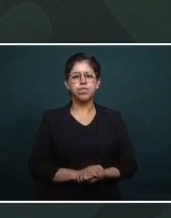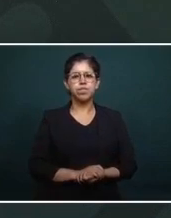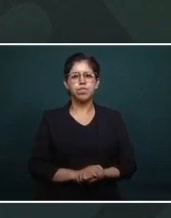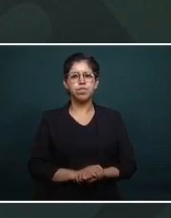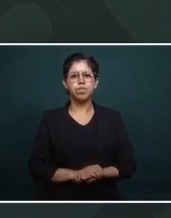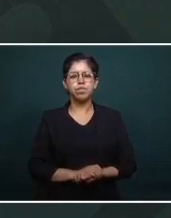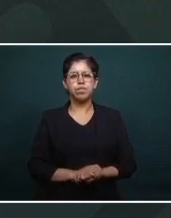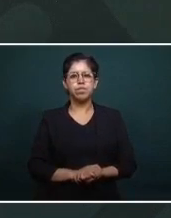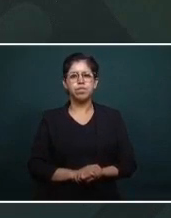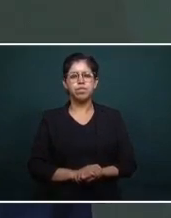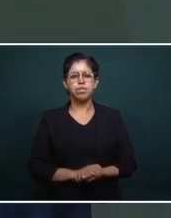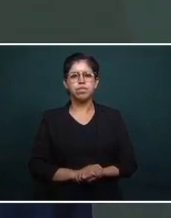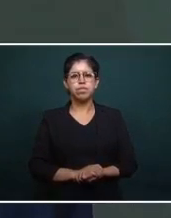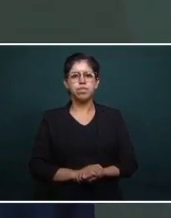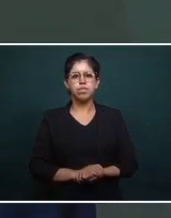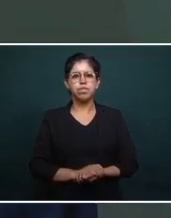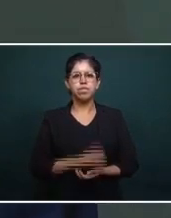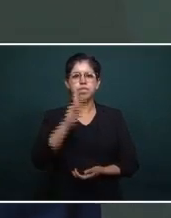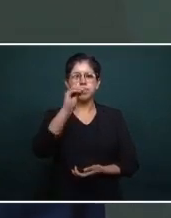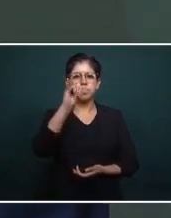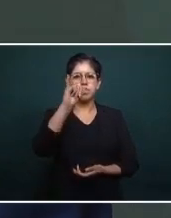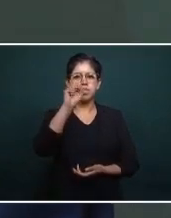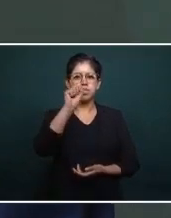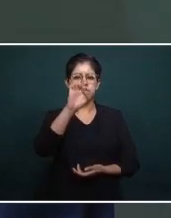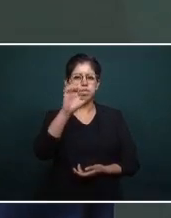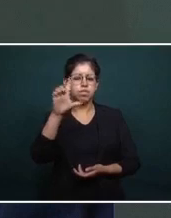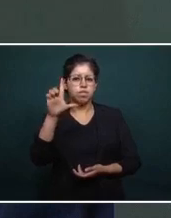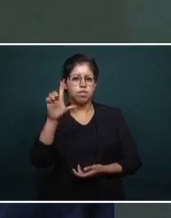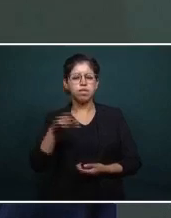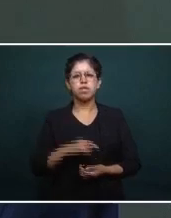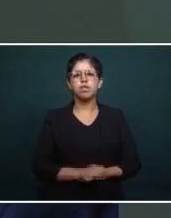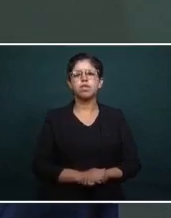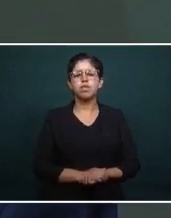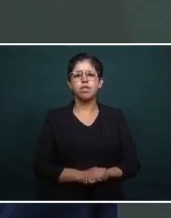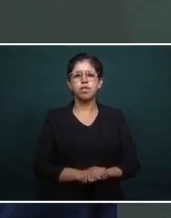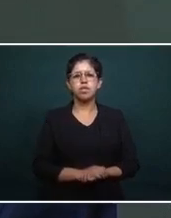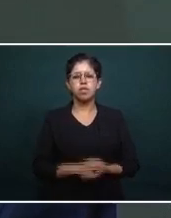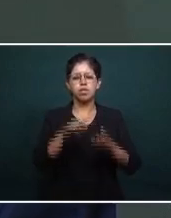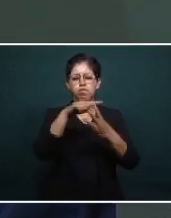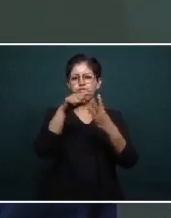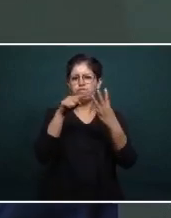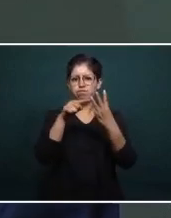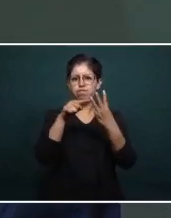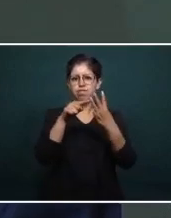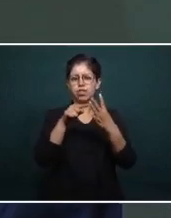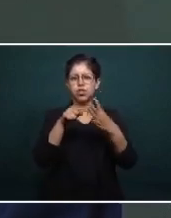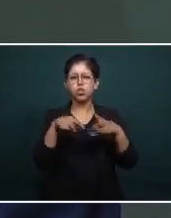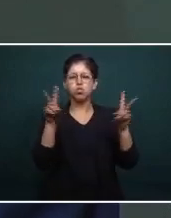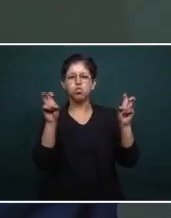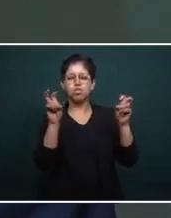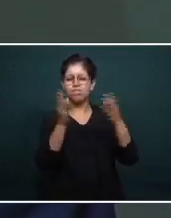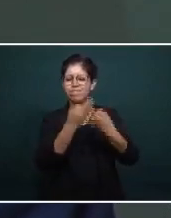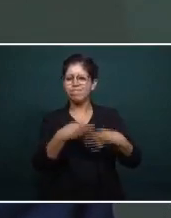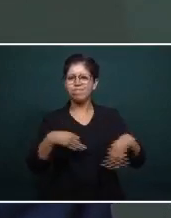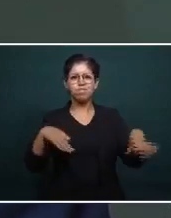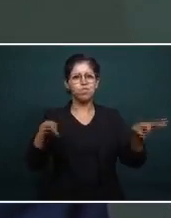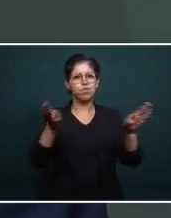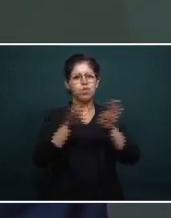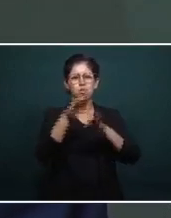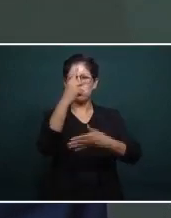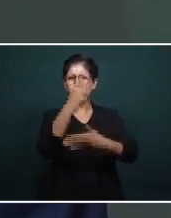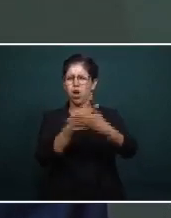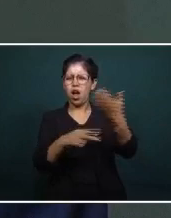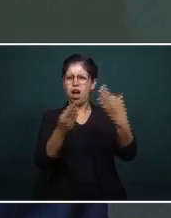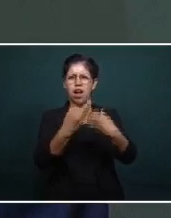de el diésel. Es un programa muy importante